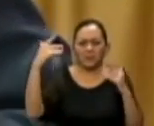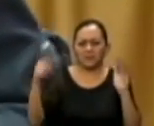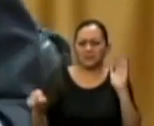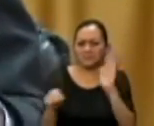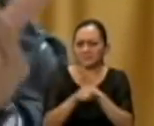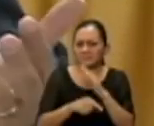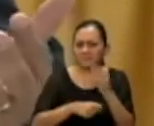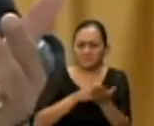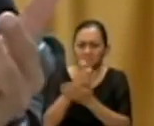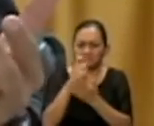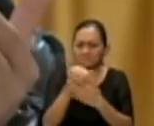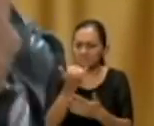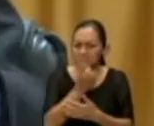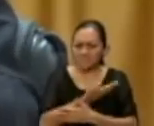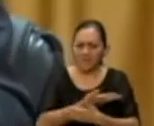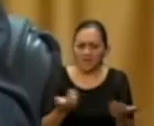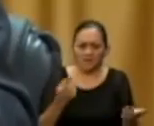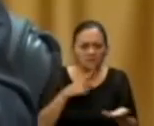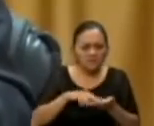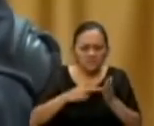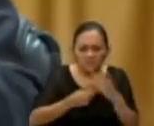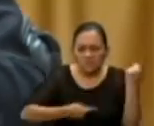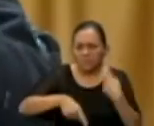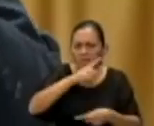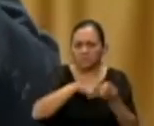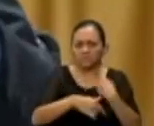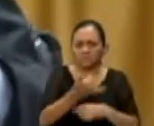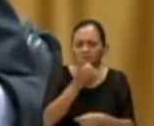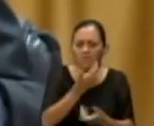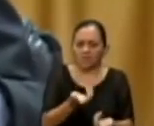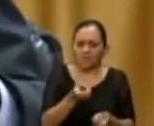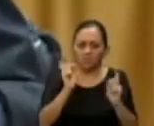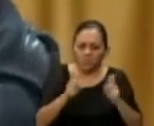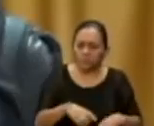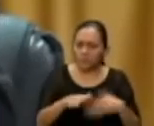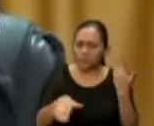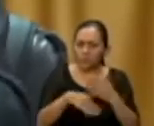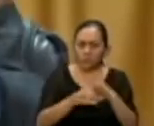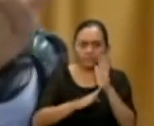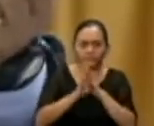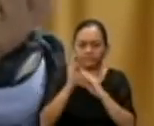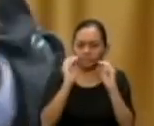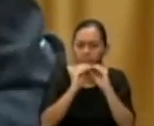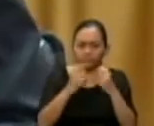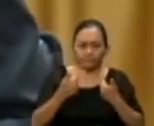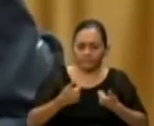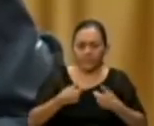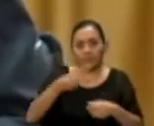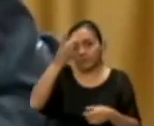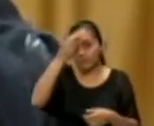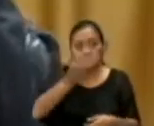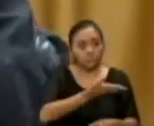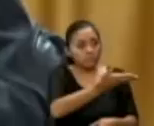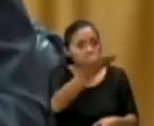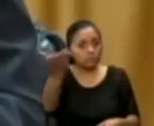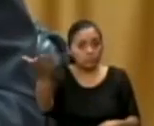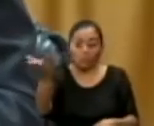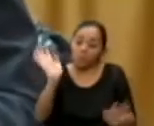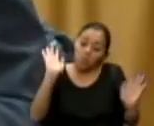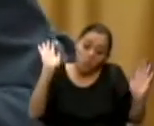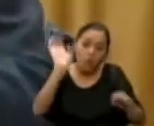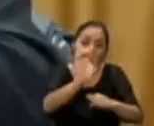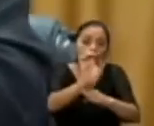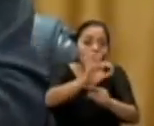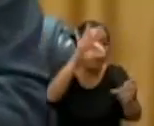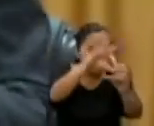y que refleja el pasado que todavía no superamos totalmente ya será decisión del pueblo ecuatoriano regresar a ese pasado